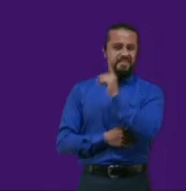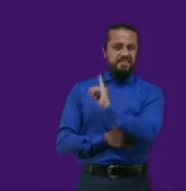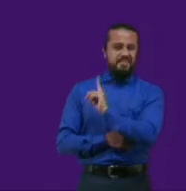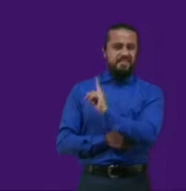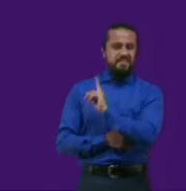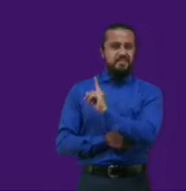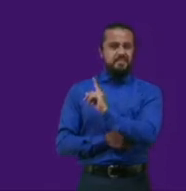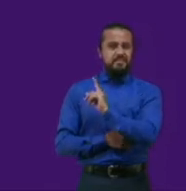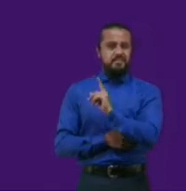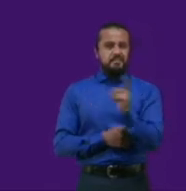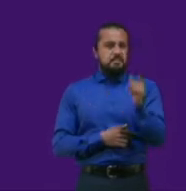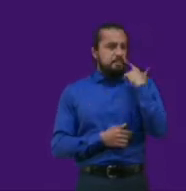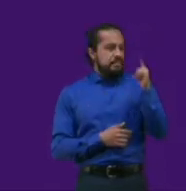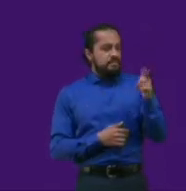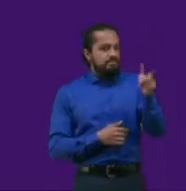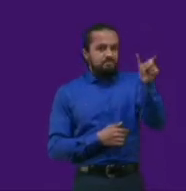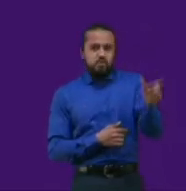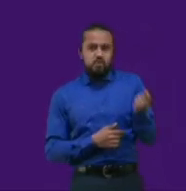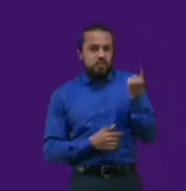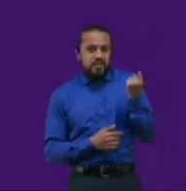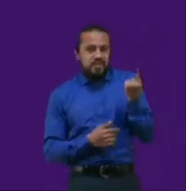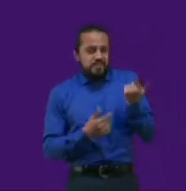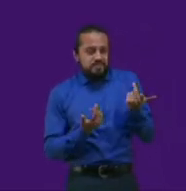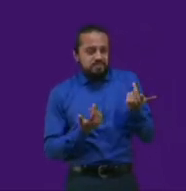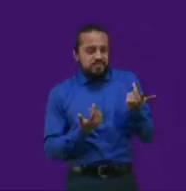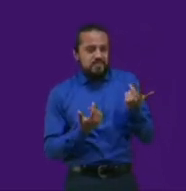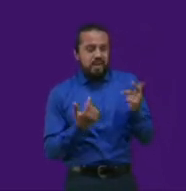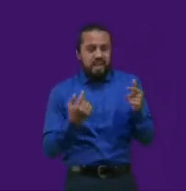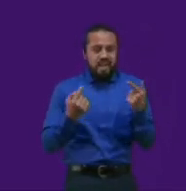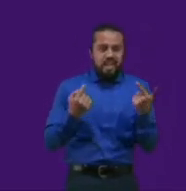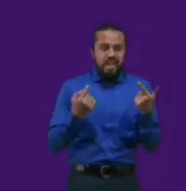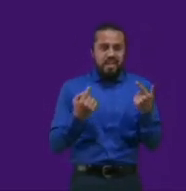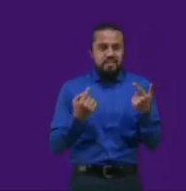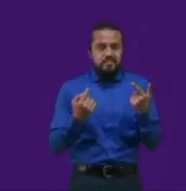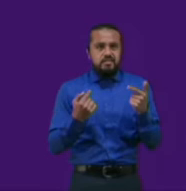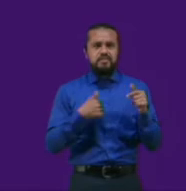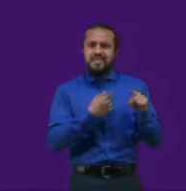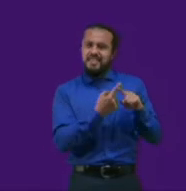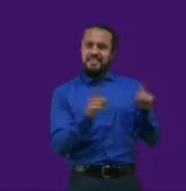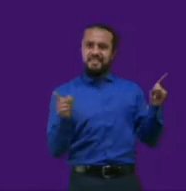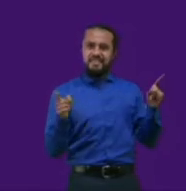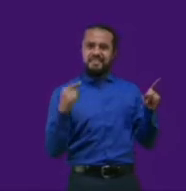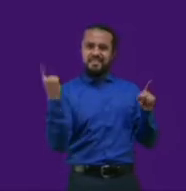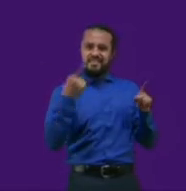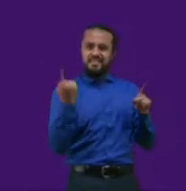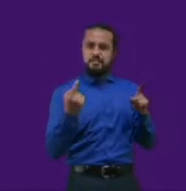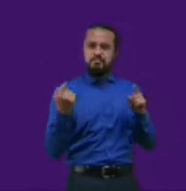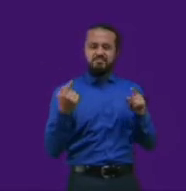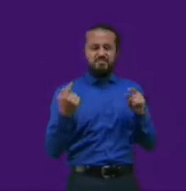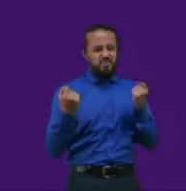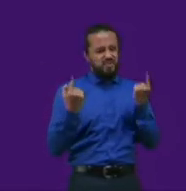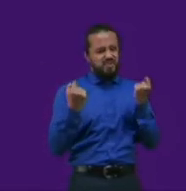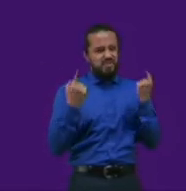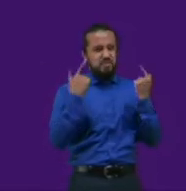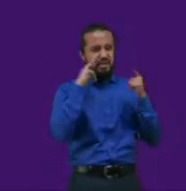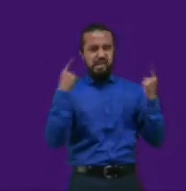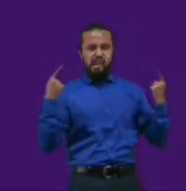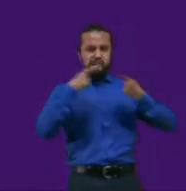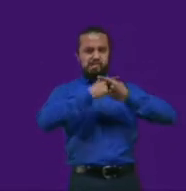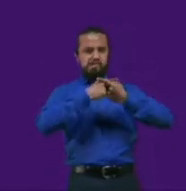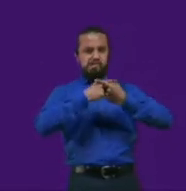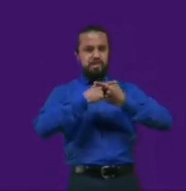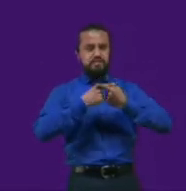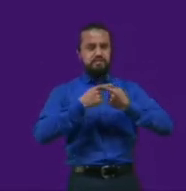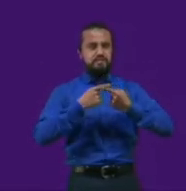está entendiendo, ¿cierto? Este no entiende lo que yo le estoy diciendo porque era demasiado diferente a lo que existía en ese momento. Empezando porque tu negocio es